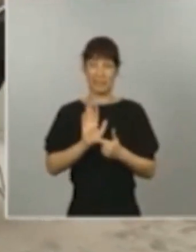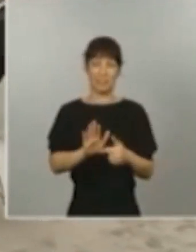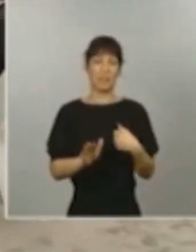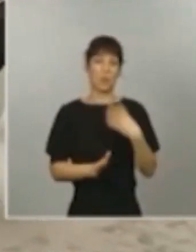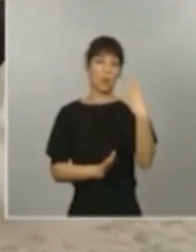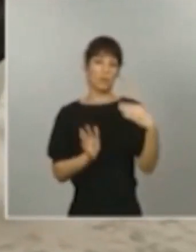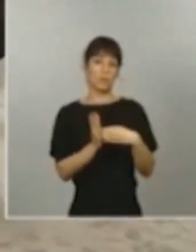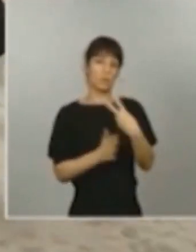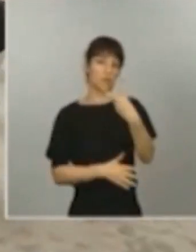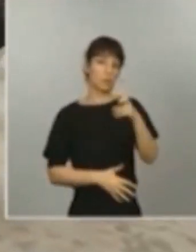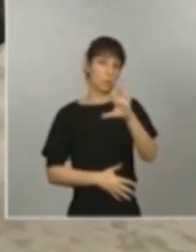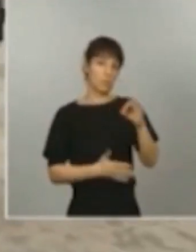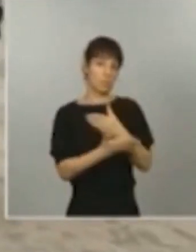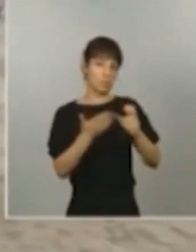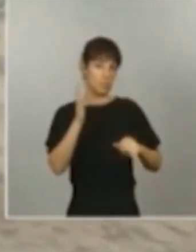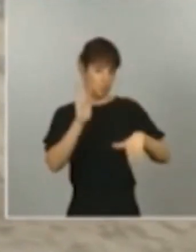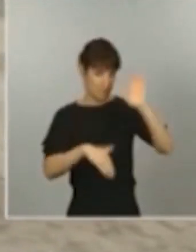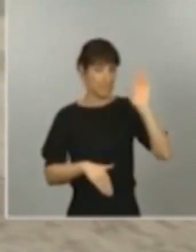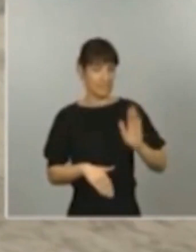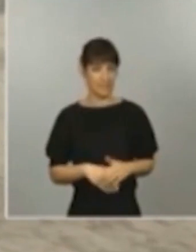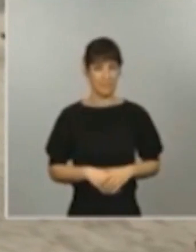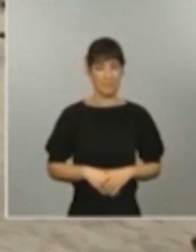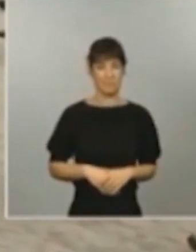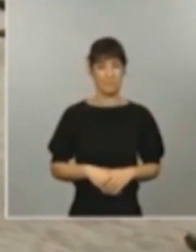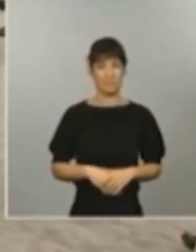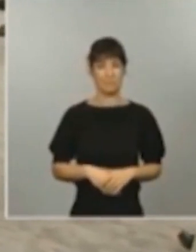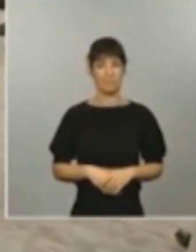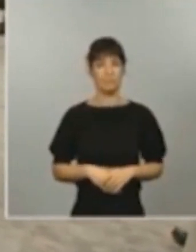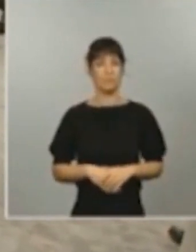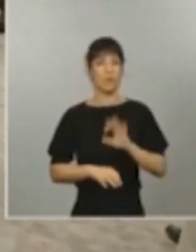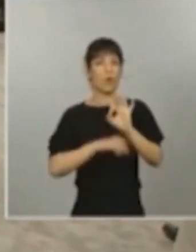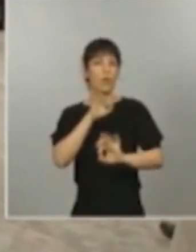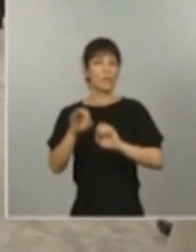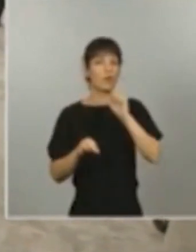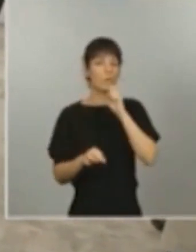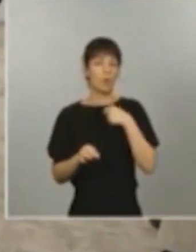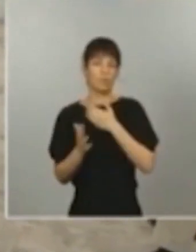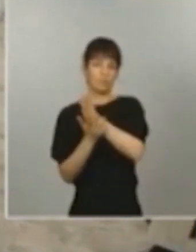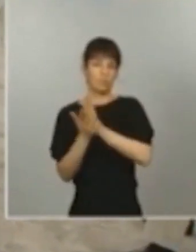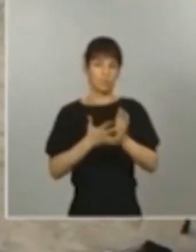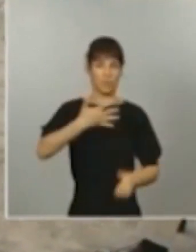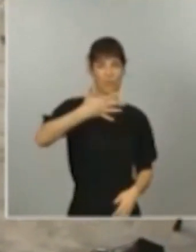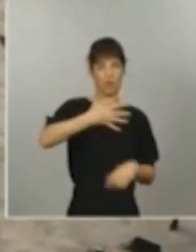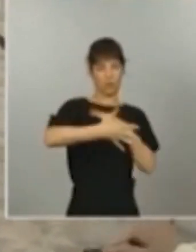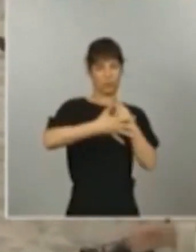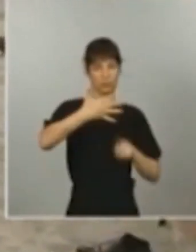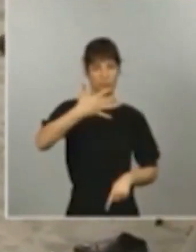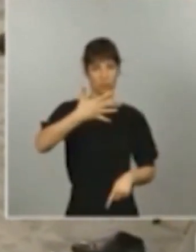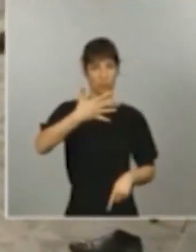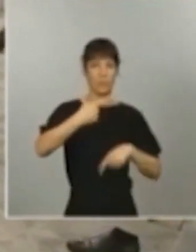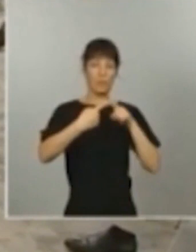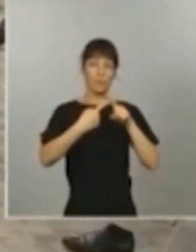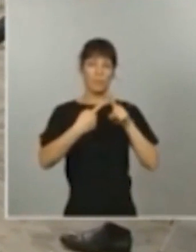de euros y se articula en torno a cinco grandes pilares el primero es afianzar la confianza de nuestro